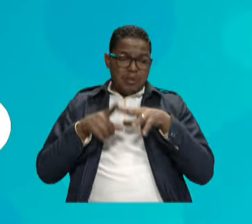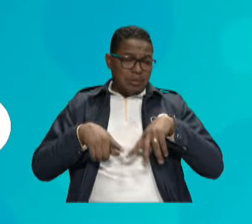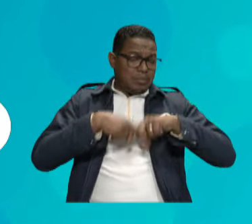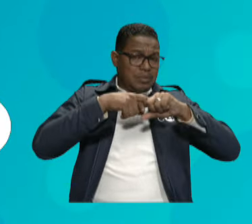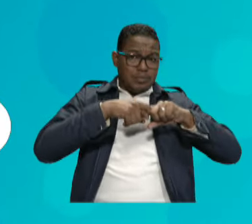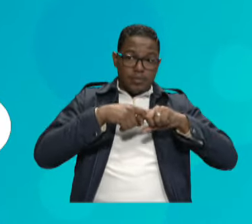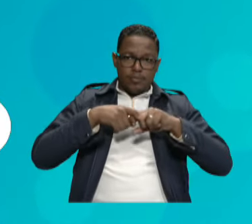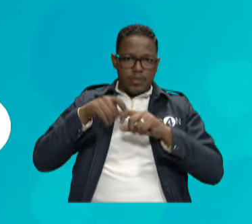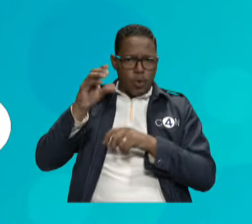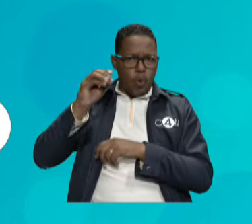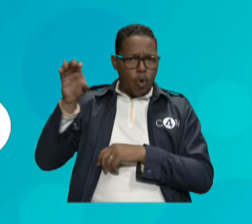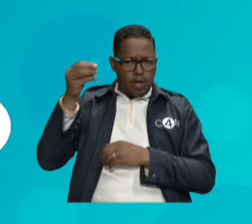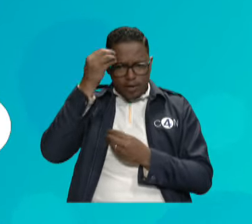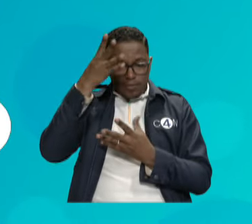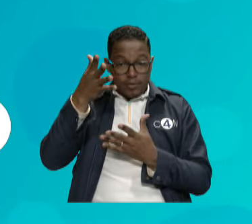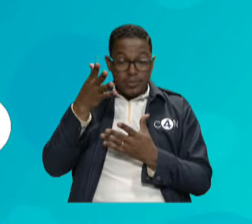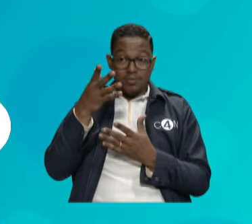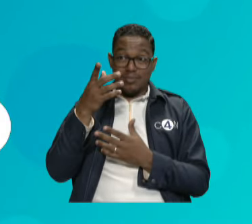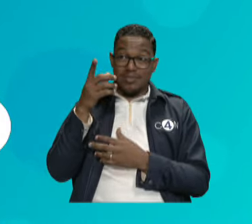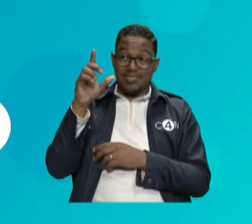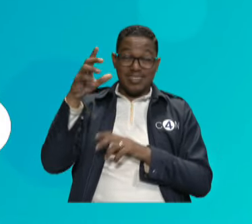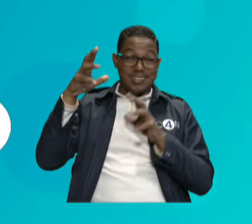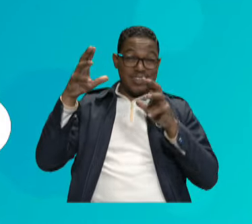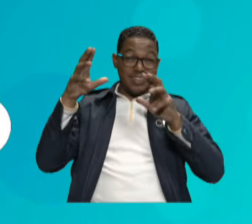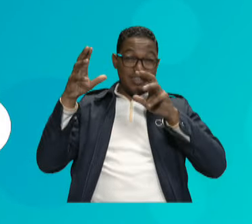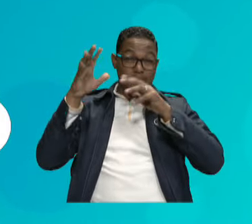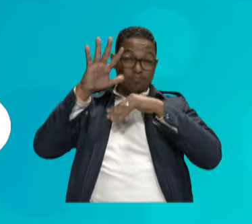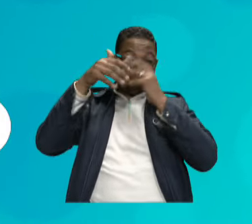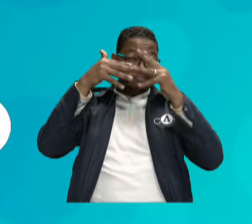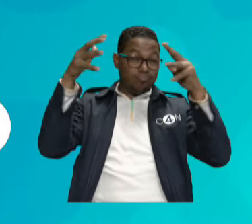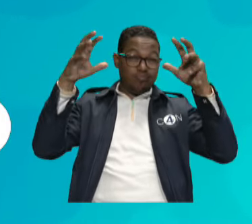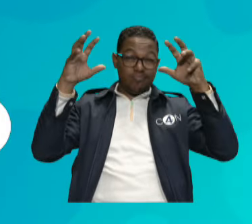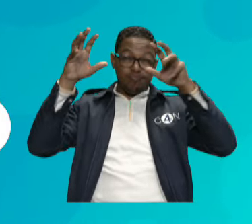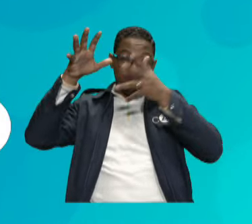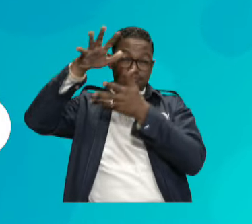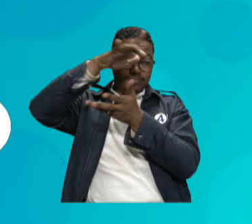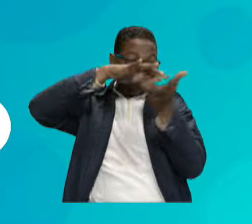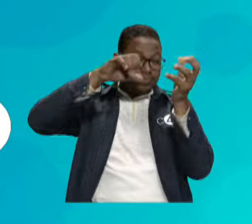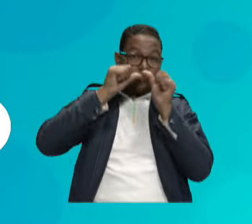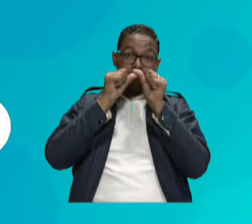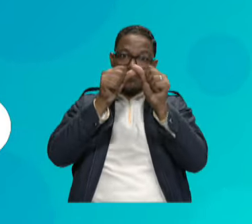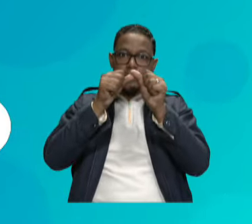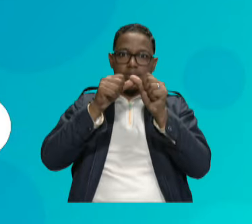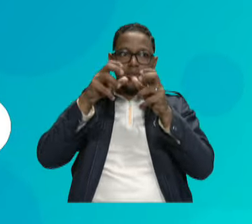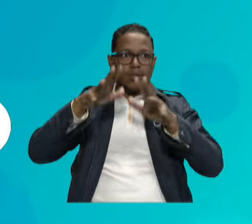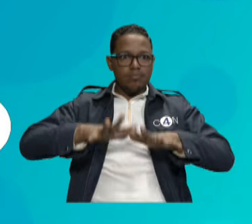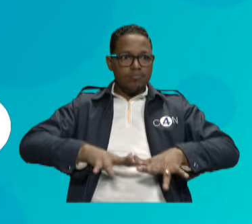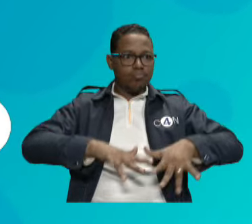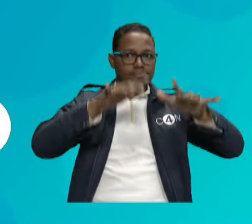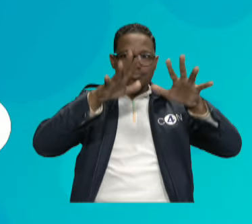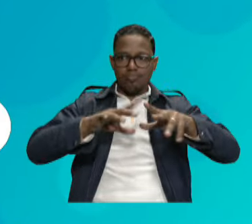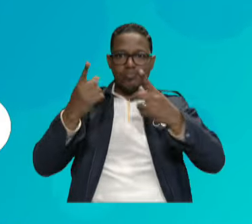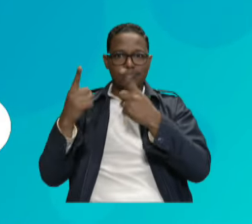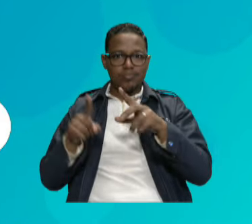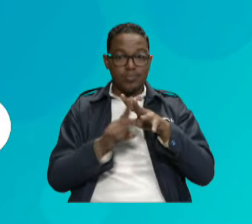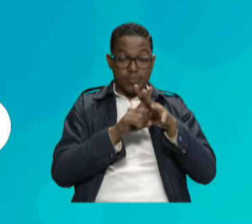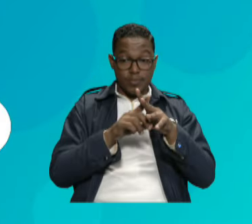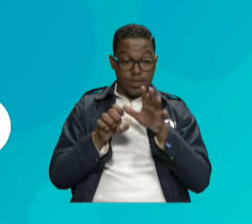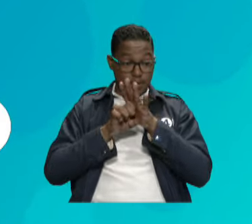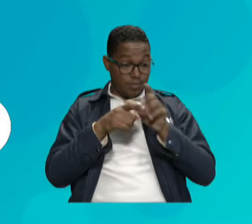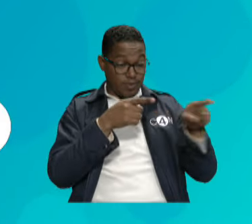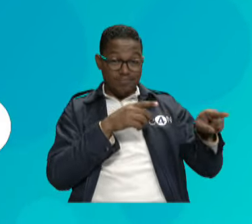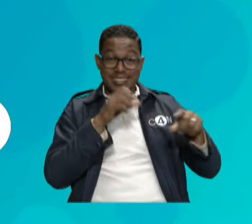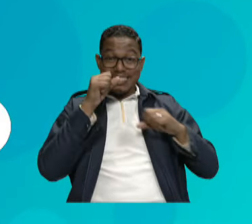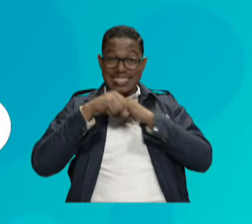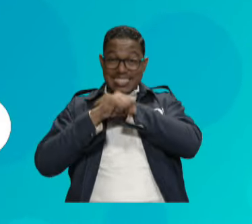de Emergencia. El cielo está negado, ¿eh? Y por supuesto, las inundaciones están a la orden del día. Samaná, de manera